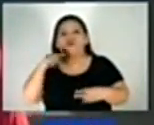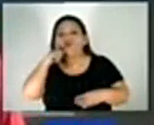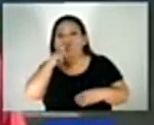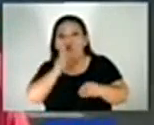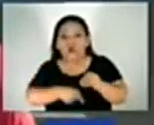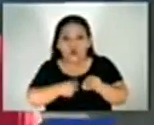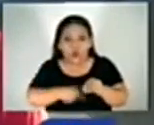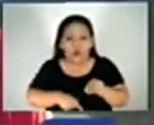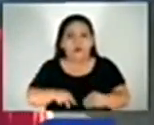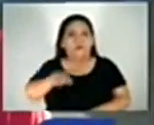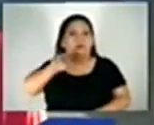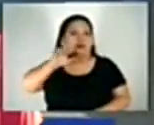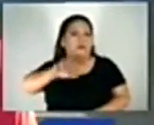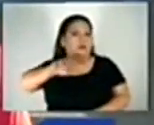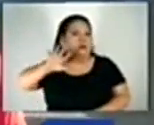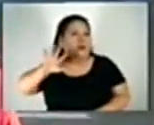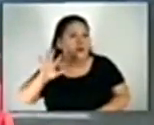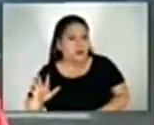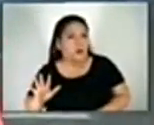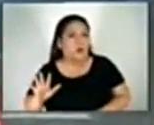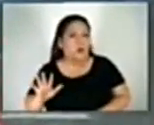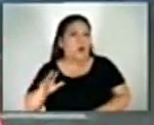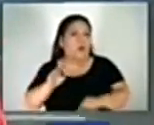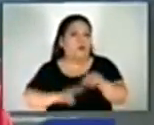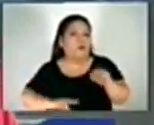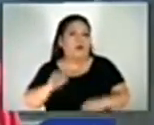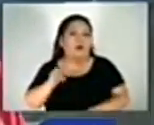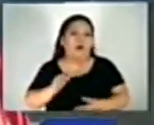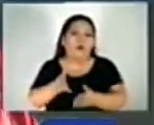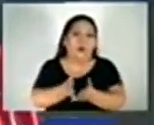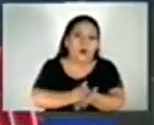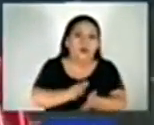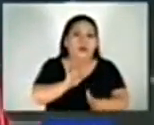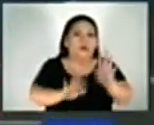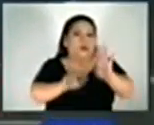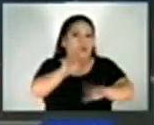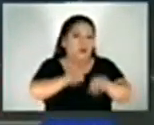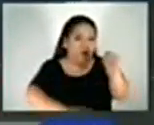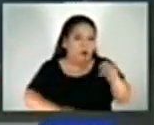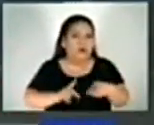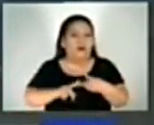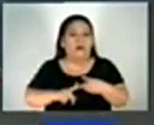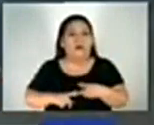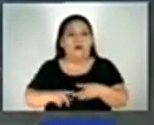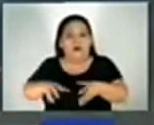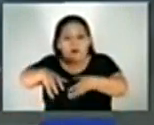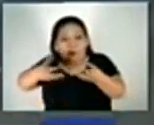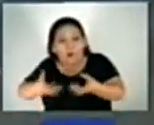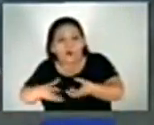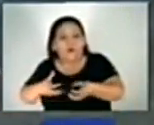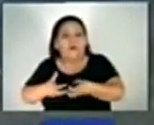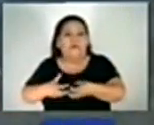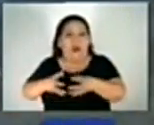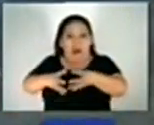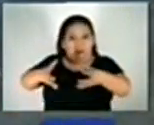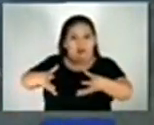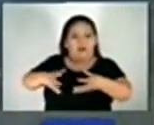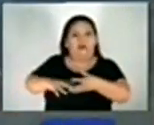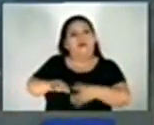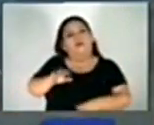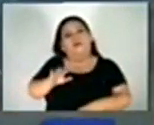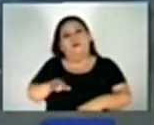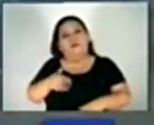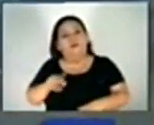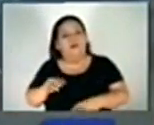está también a 35, el aguacate a 12, el repollo le tenemos a dólar, el repollo grande y a 3